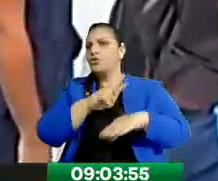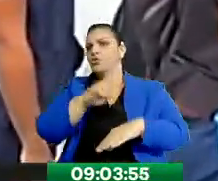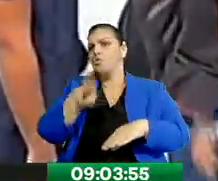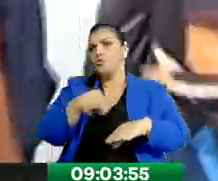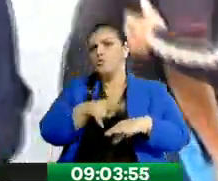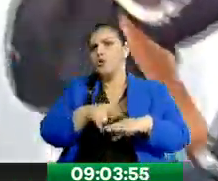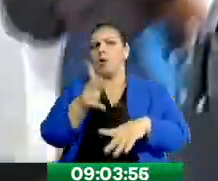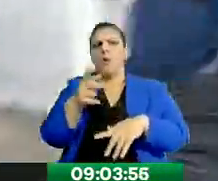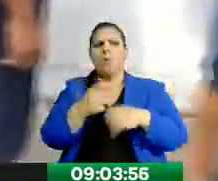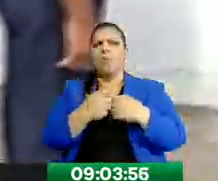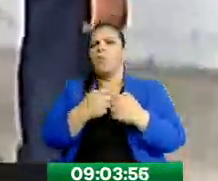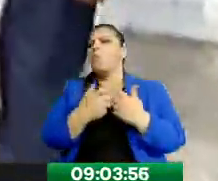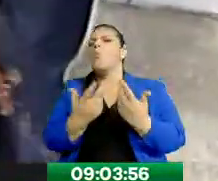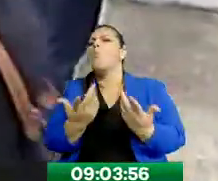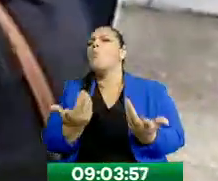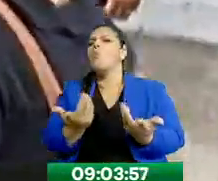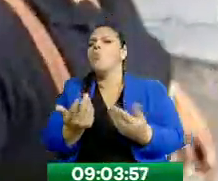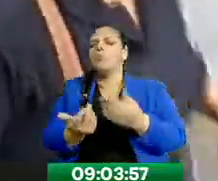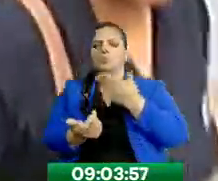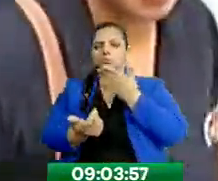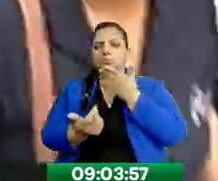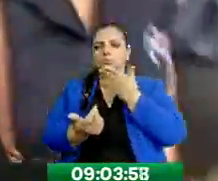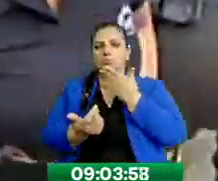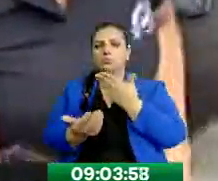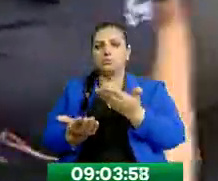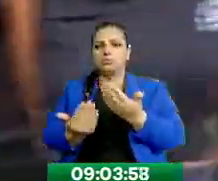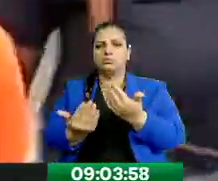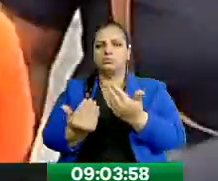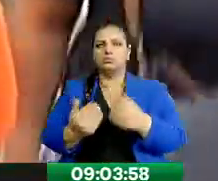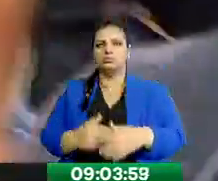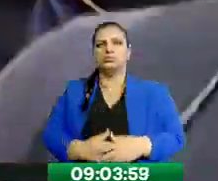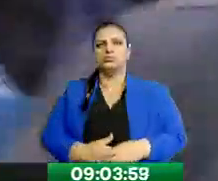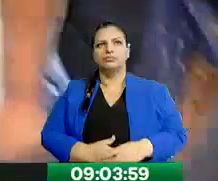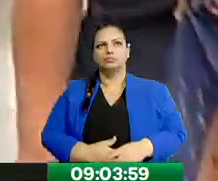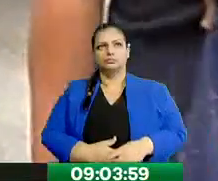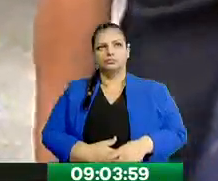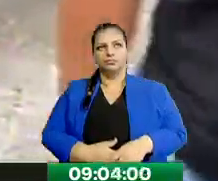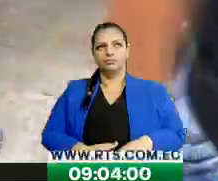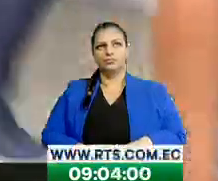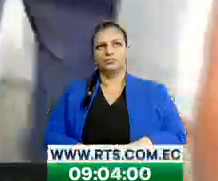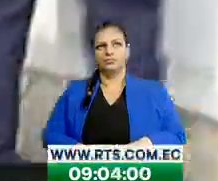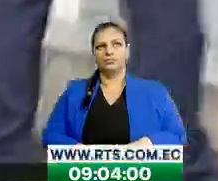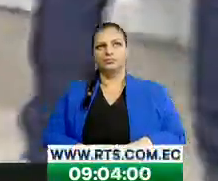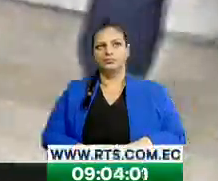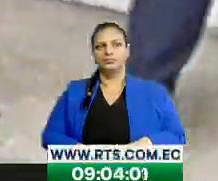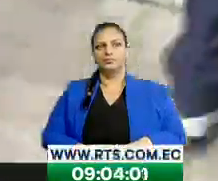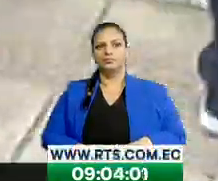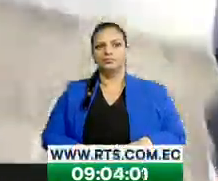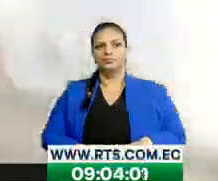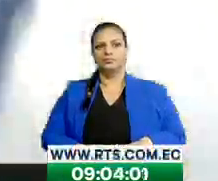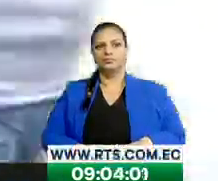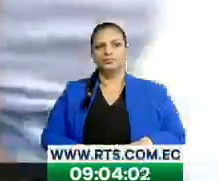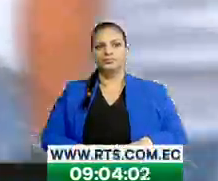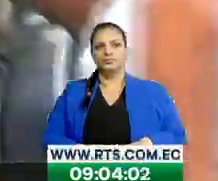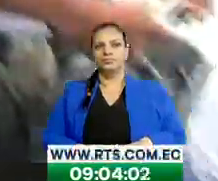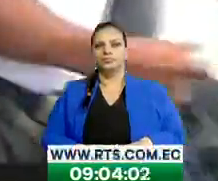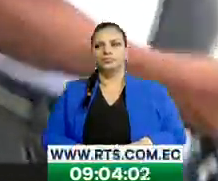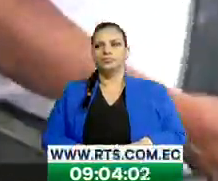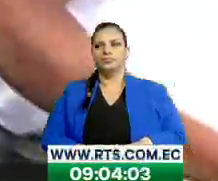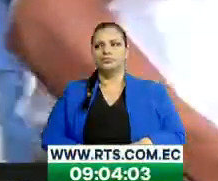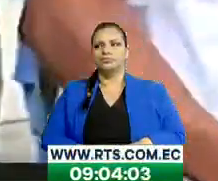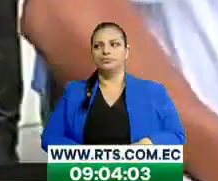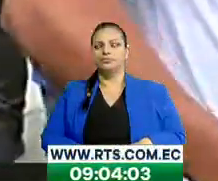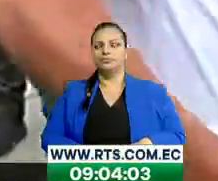esta operación que se viene desarrollando por parte de los miembros de la entidad policial. Vamos una vez más con el